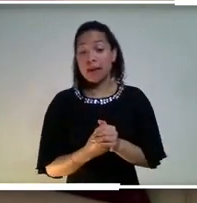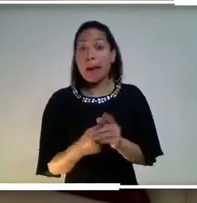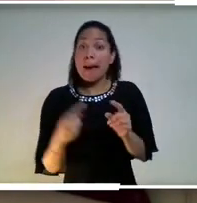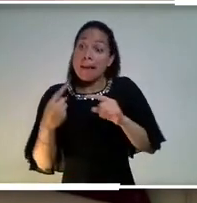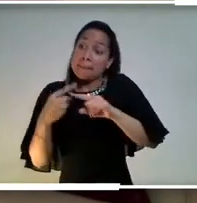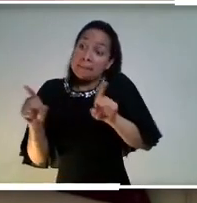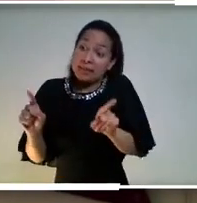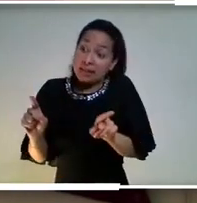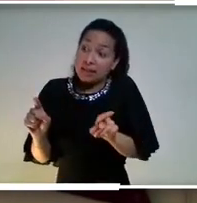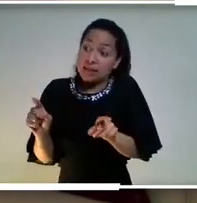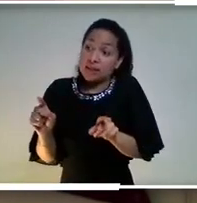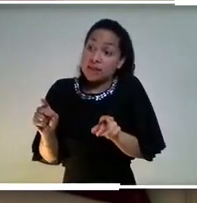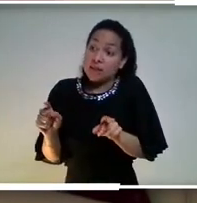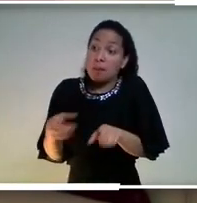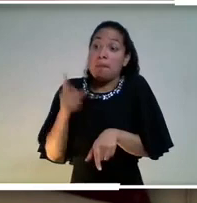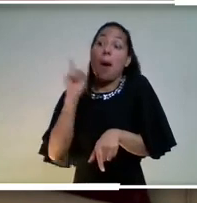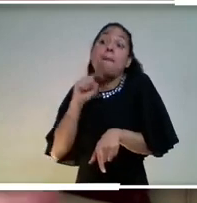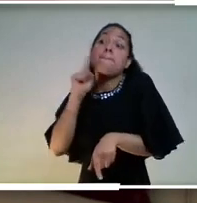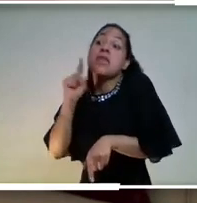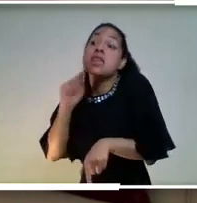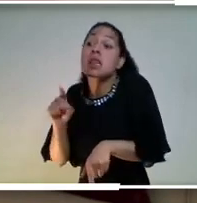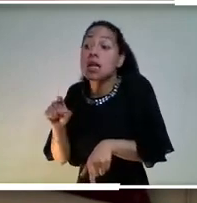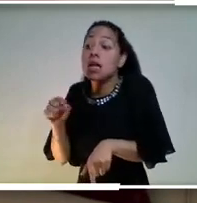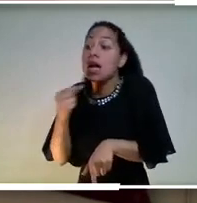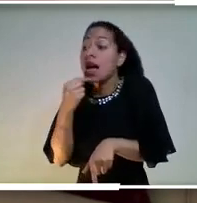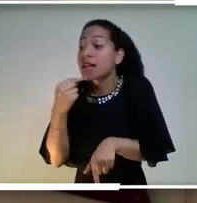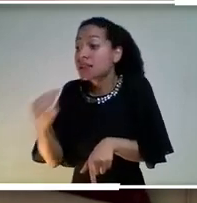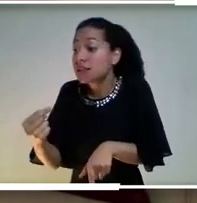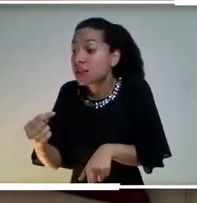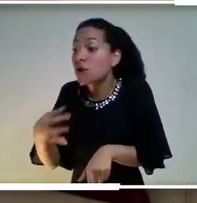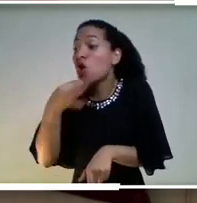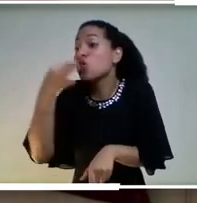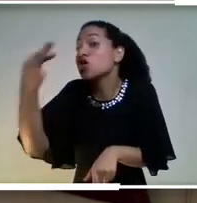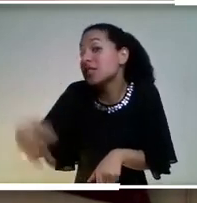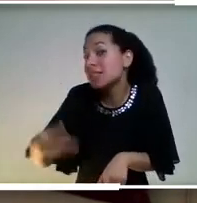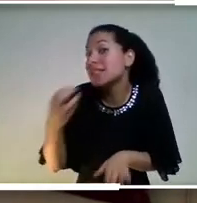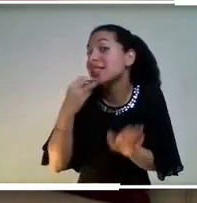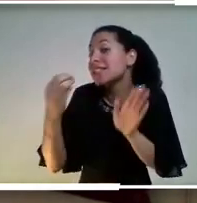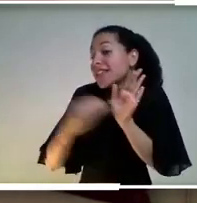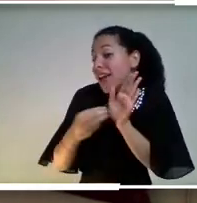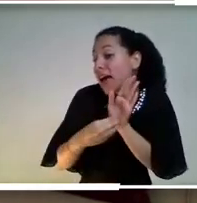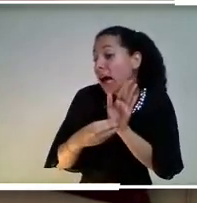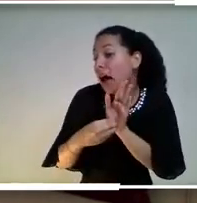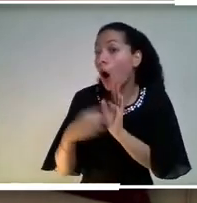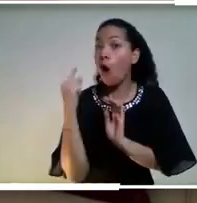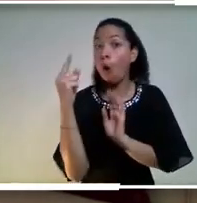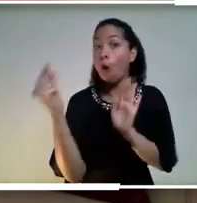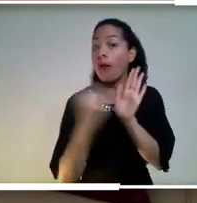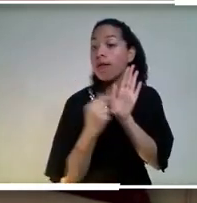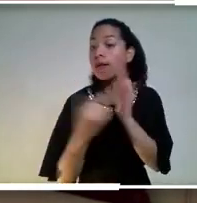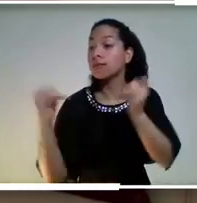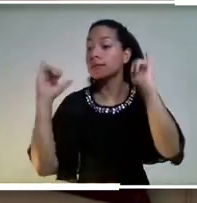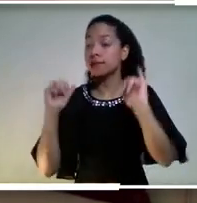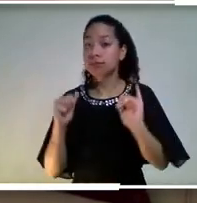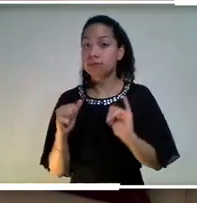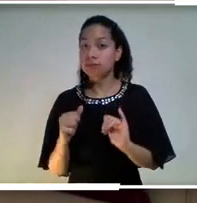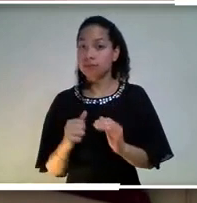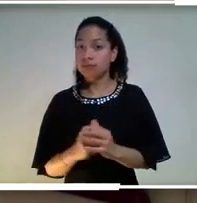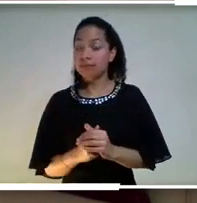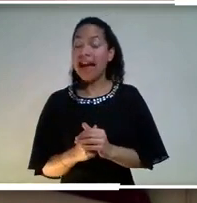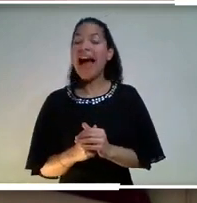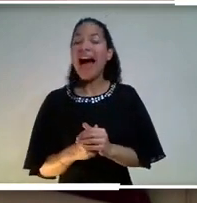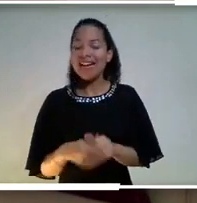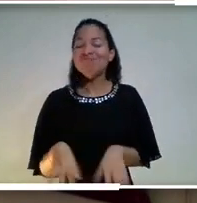verdad de condimento por decir así para darle más sabor no quedan las mentiras pero la verdad hay que ser que sea